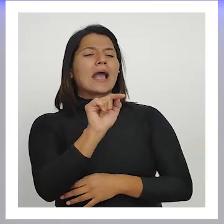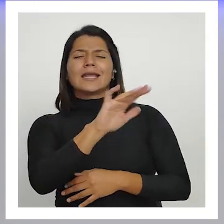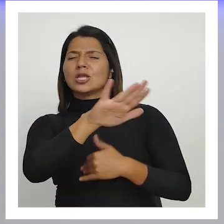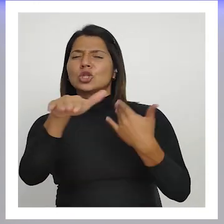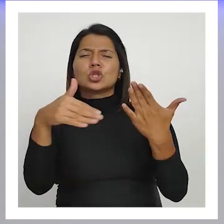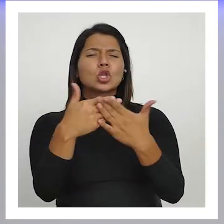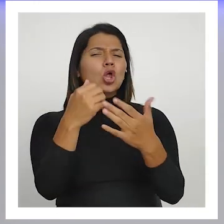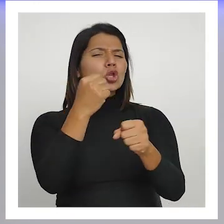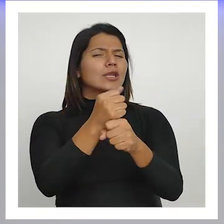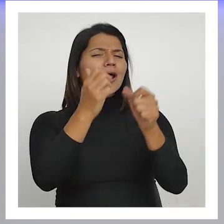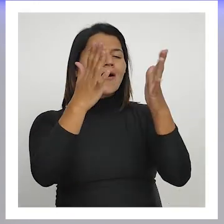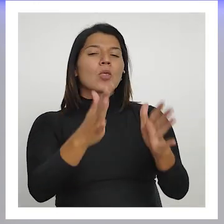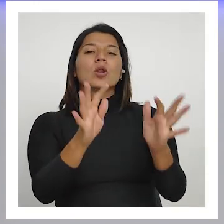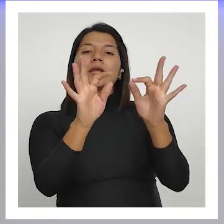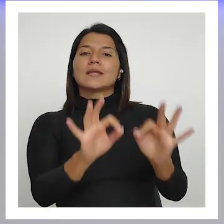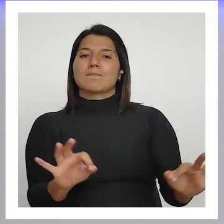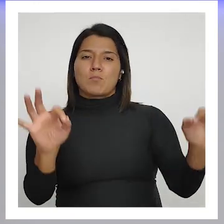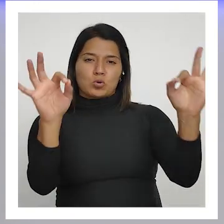ningún funcionario.